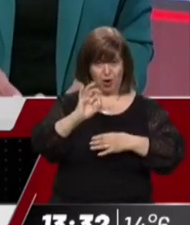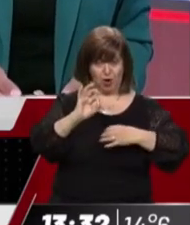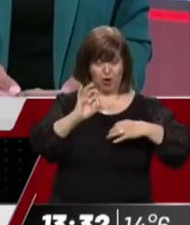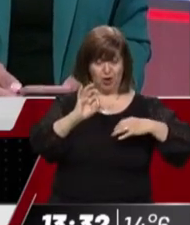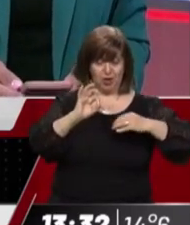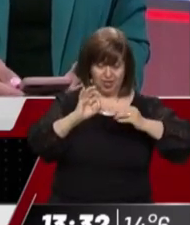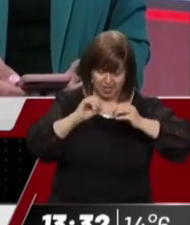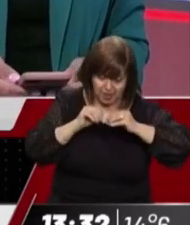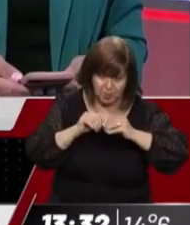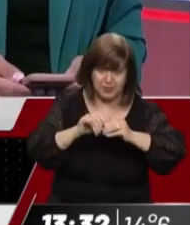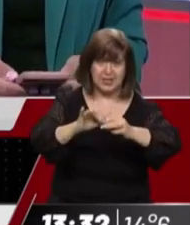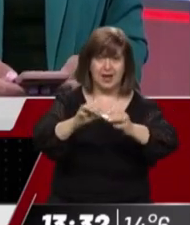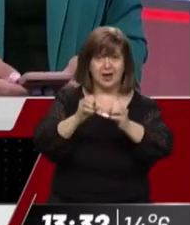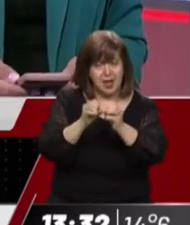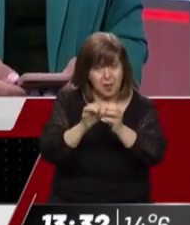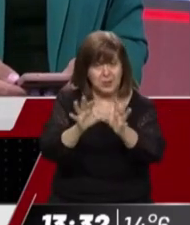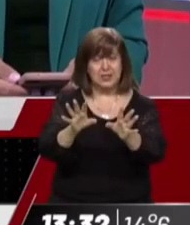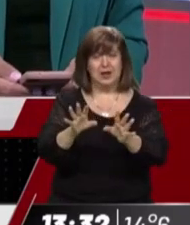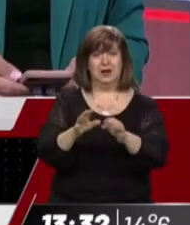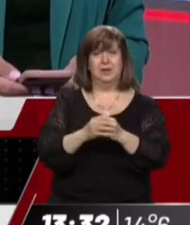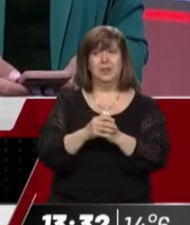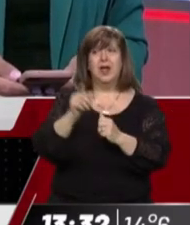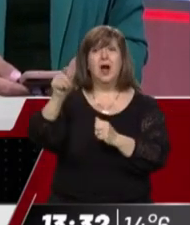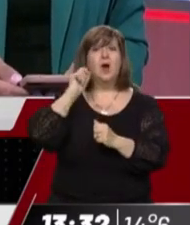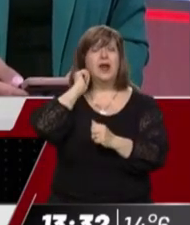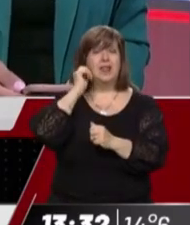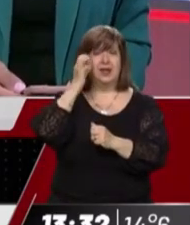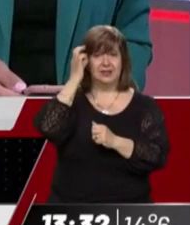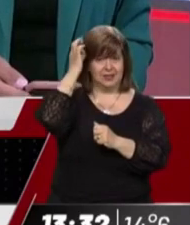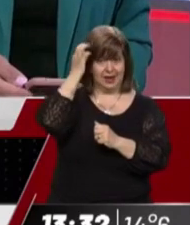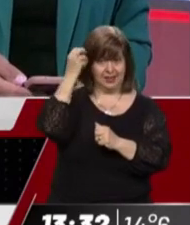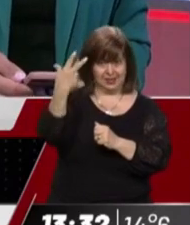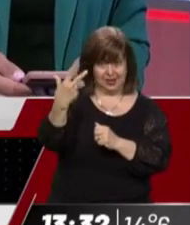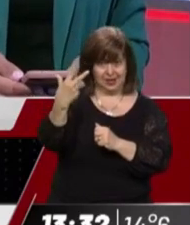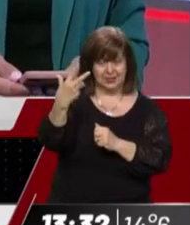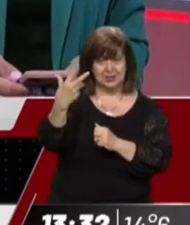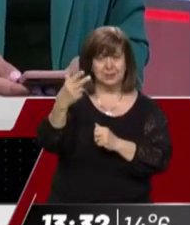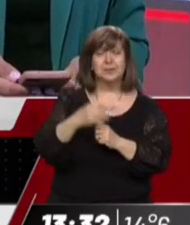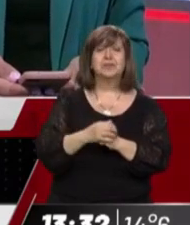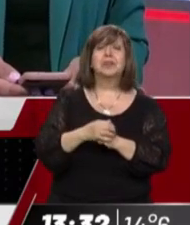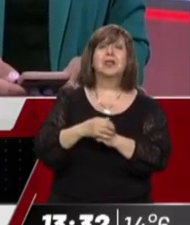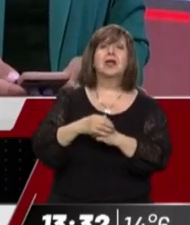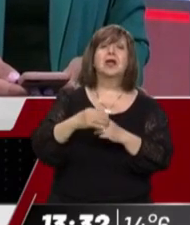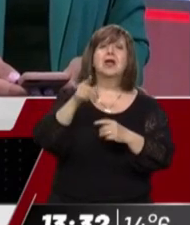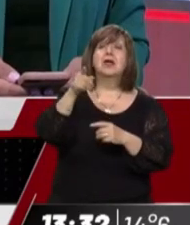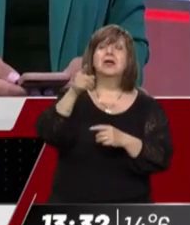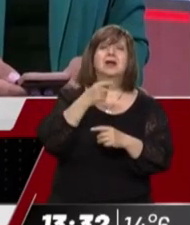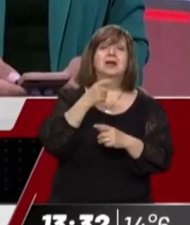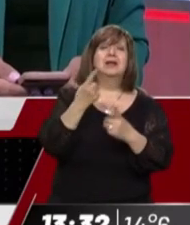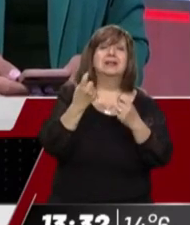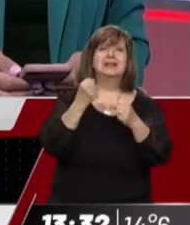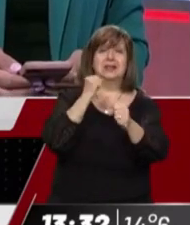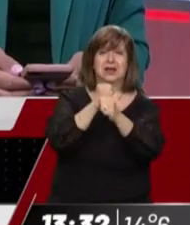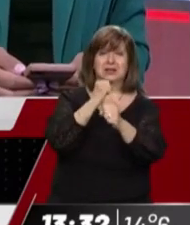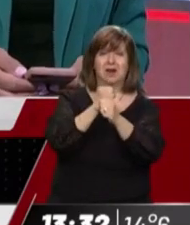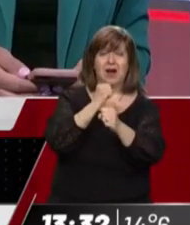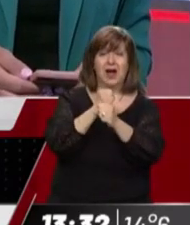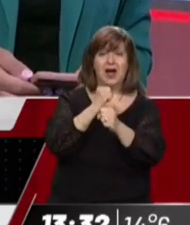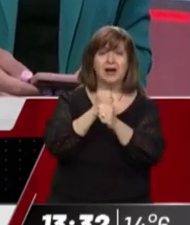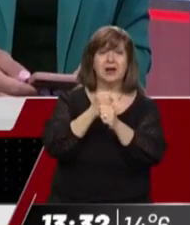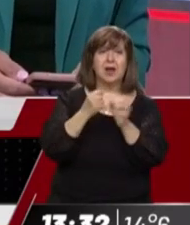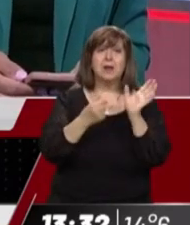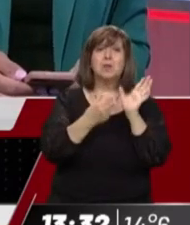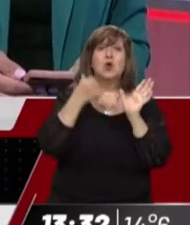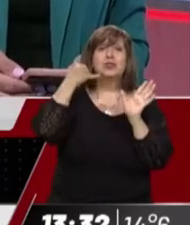vivir a esta edad, a los 33 años, quiero trabajar. El teléfono que está ahí es porque necesita todo, más allá del